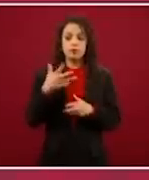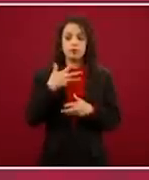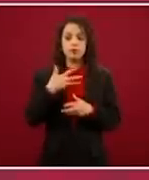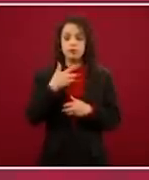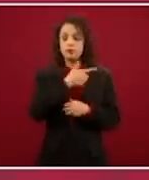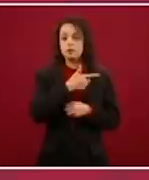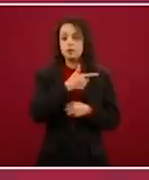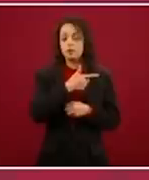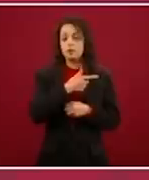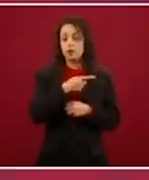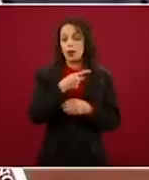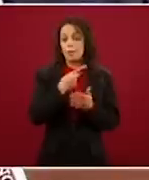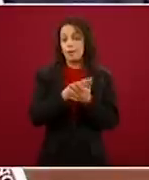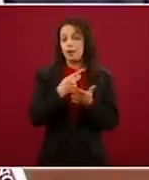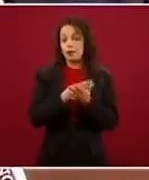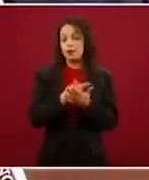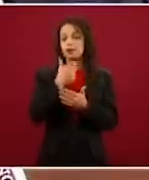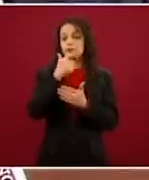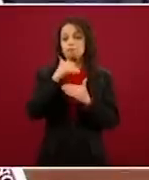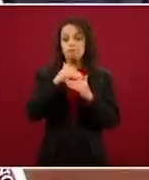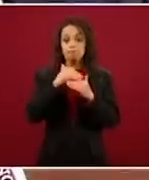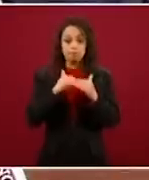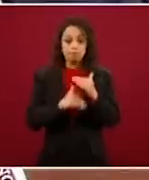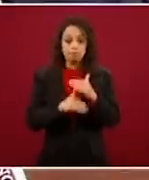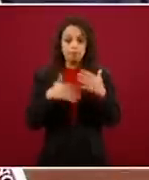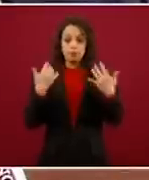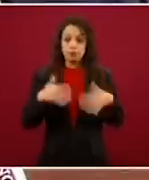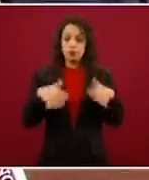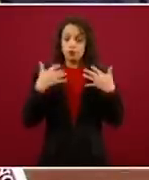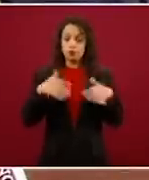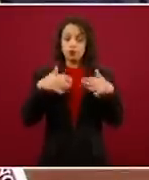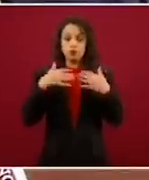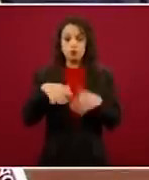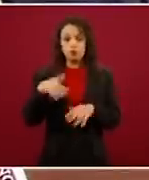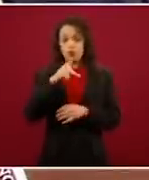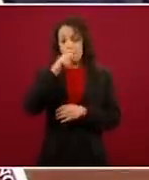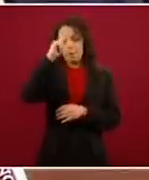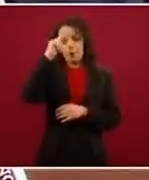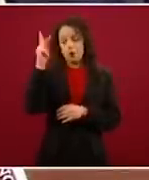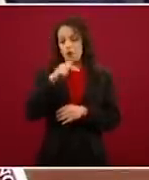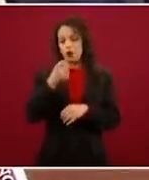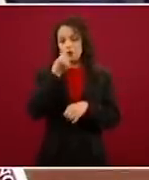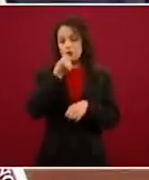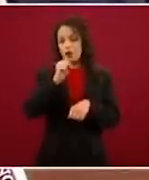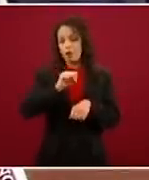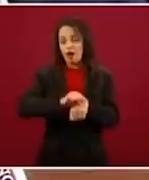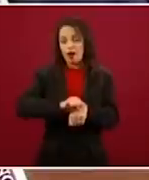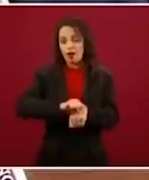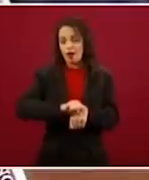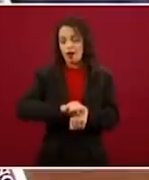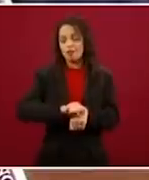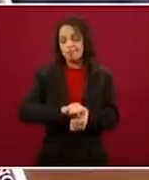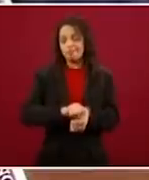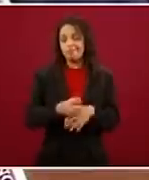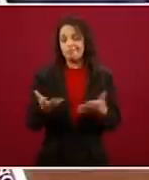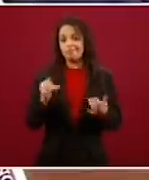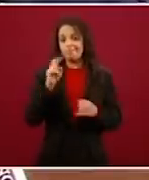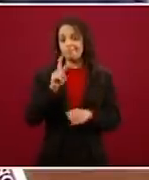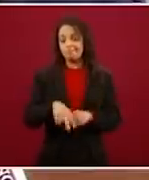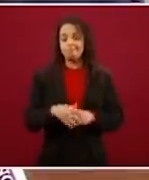peso. Fue una de las peores semanas del peso,